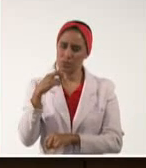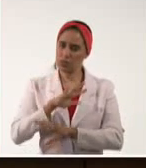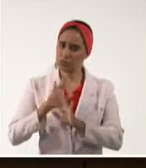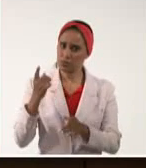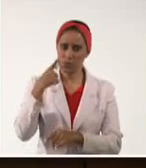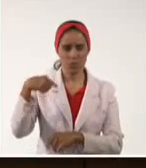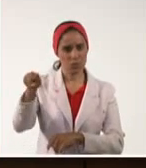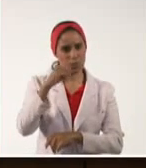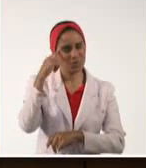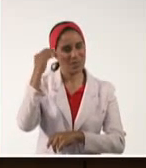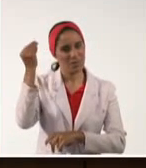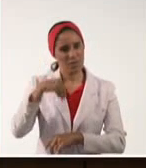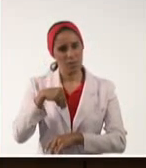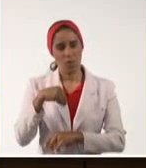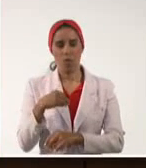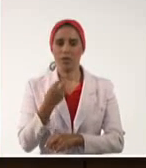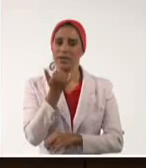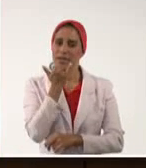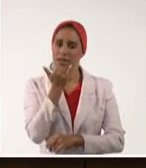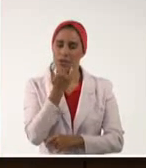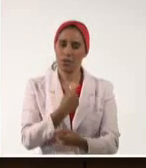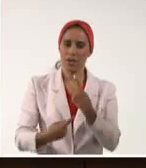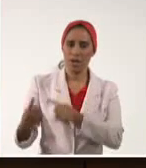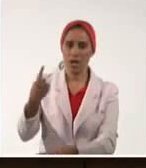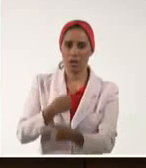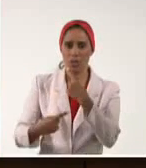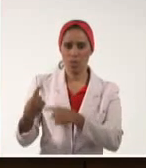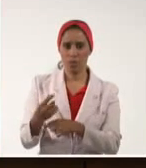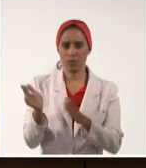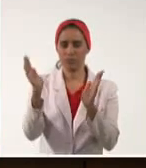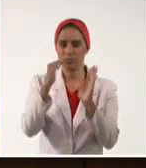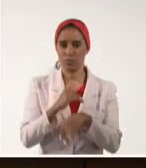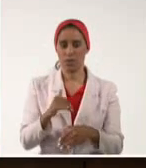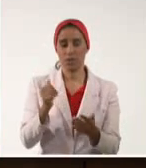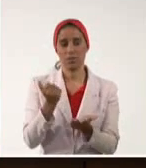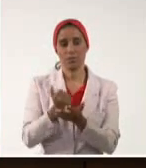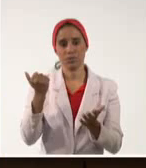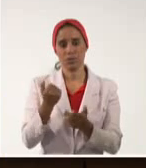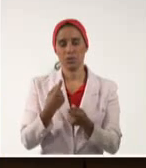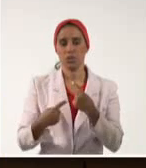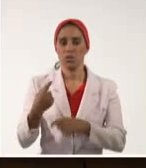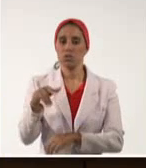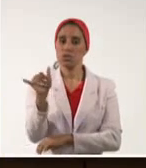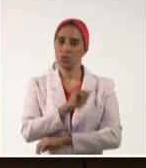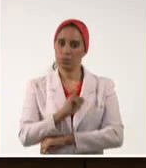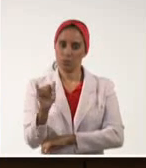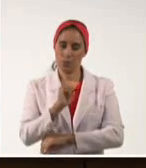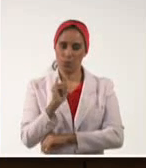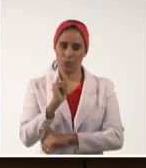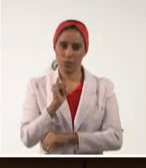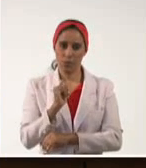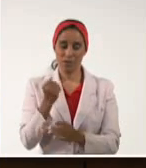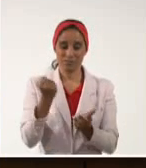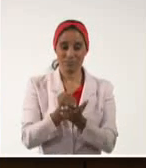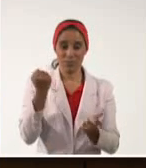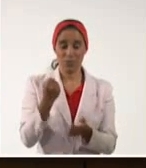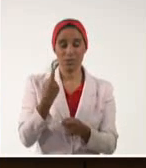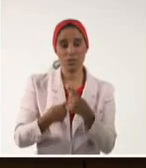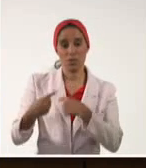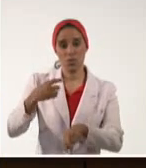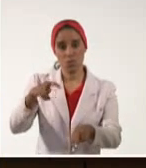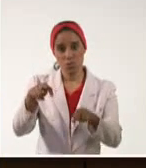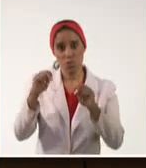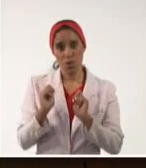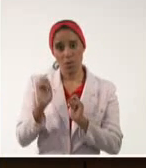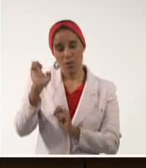de ordenamiento y su inadecuada implementación, hemos cuestionado también la aprobación de nuevos actores económicos